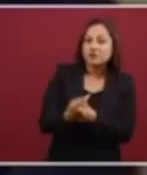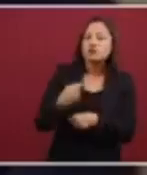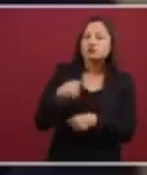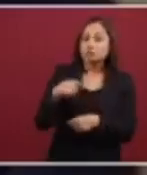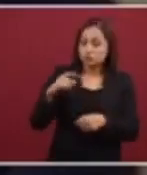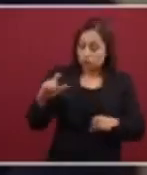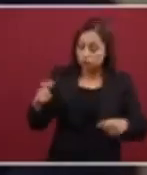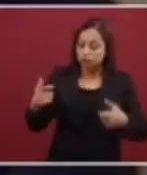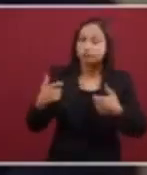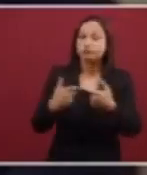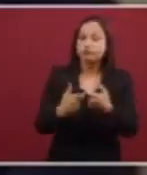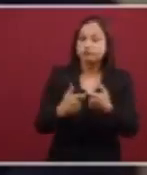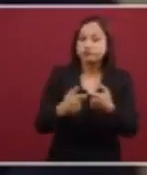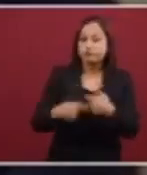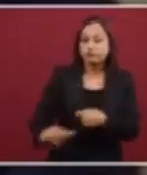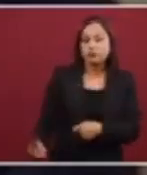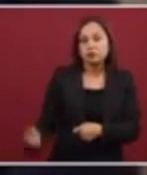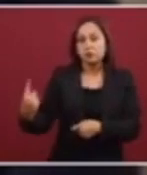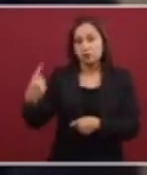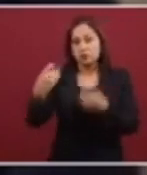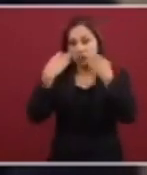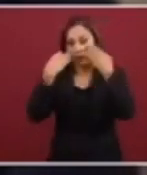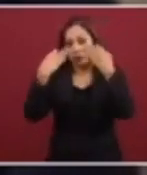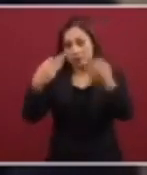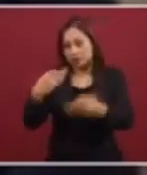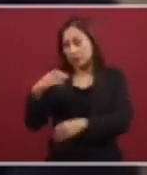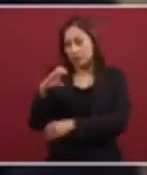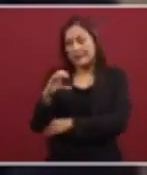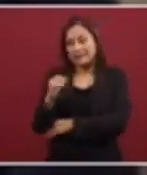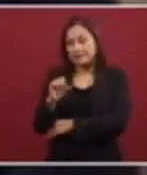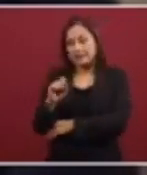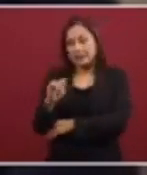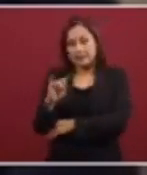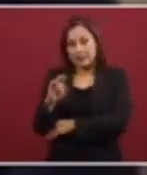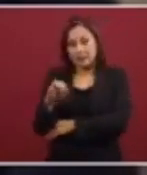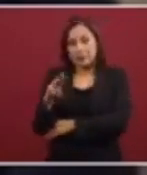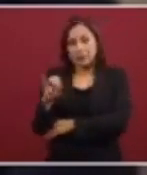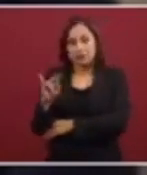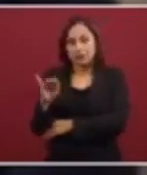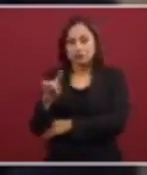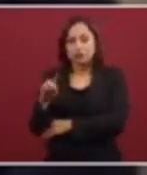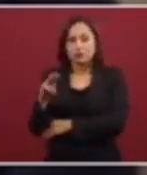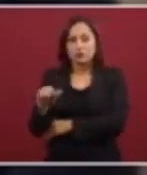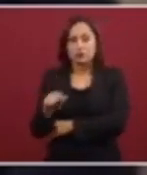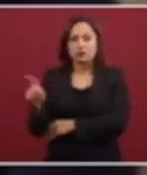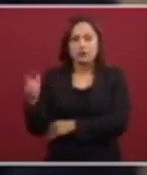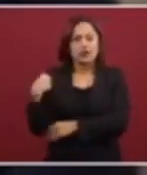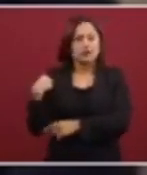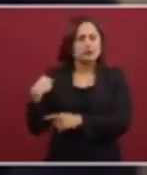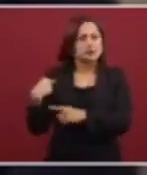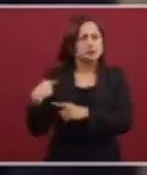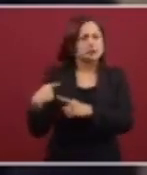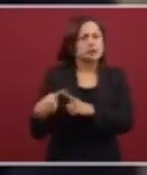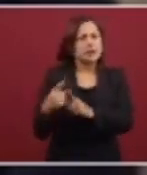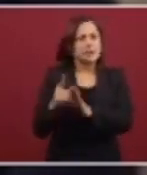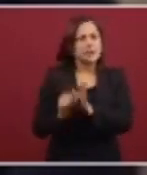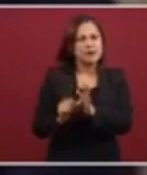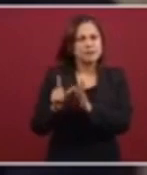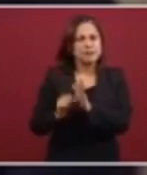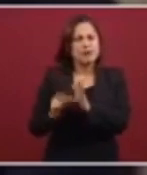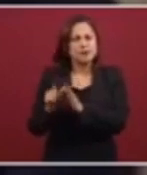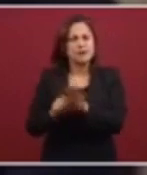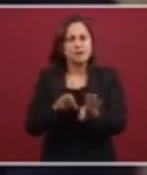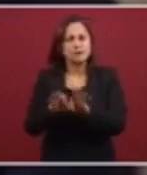y aquí hay un testigo de honor con esteban usted suma con toda condición durante meses y lo que yo les